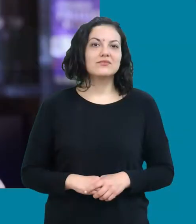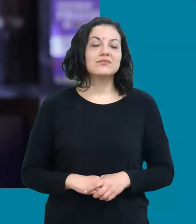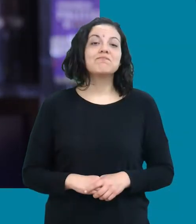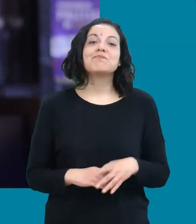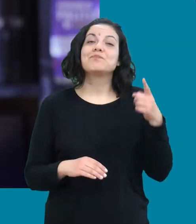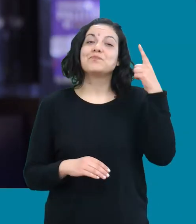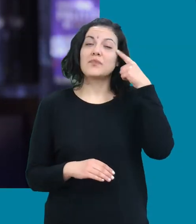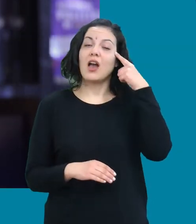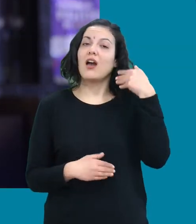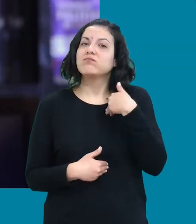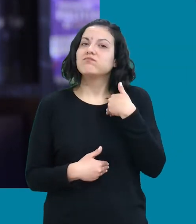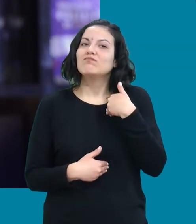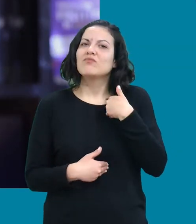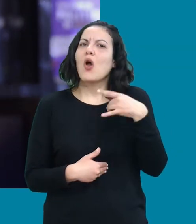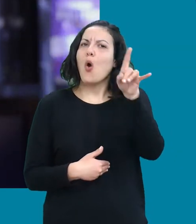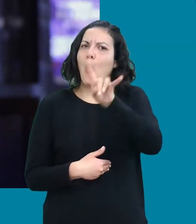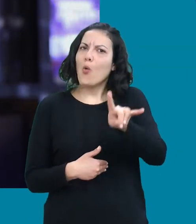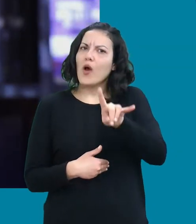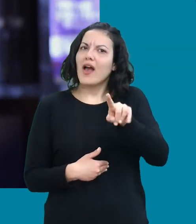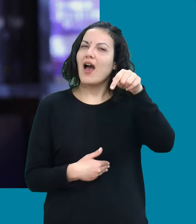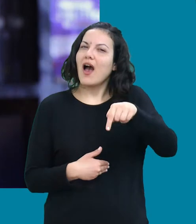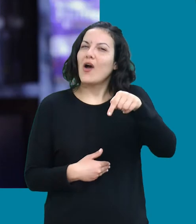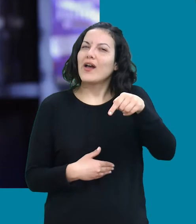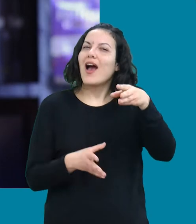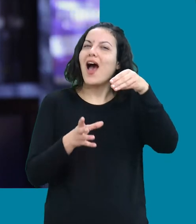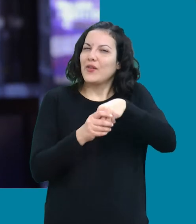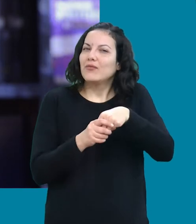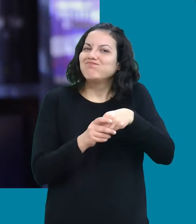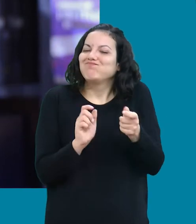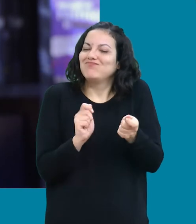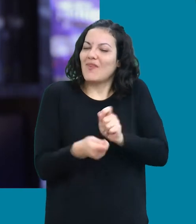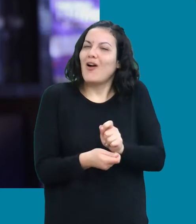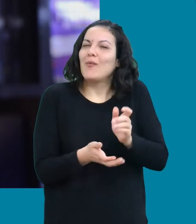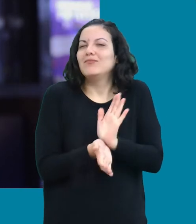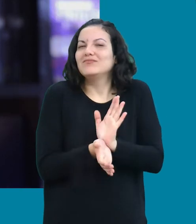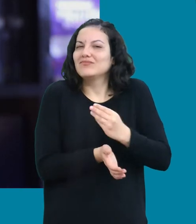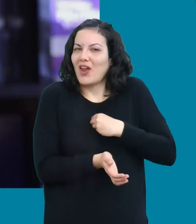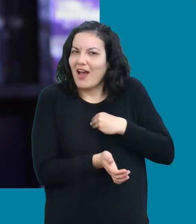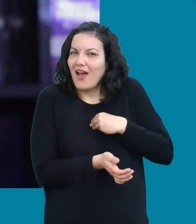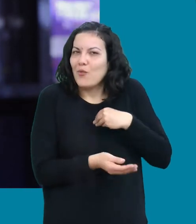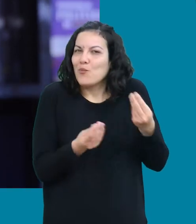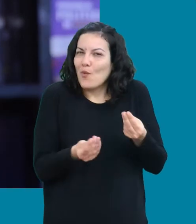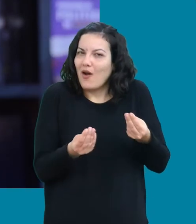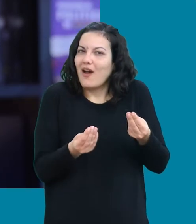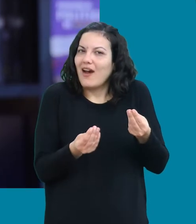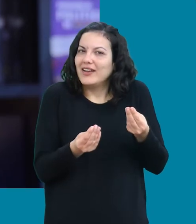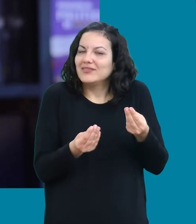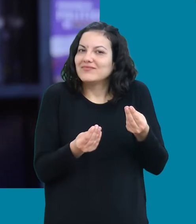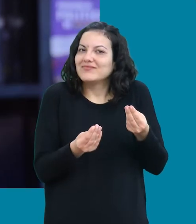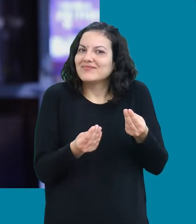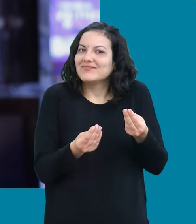Me parece que las universidades estamos ya siendo conmovidas por lo que el efecto que